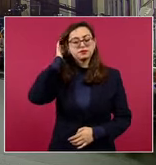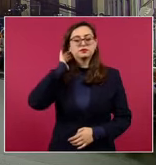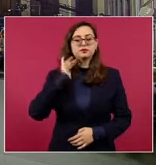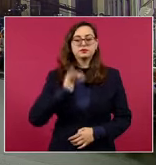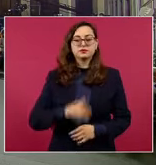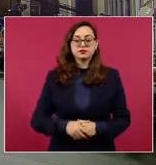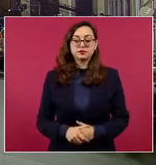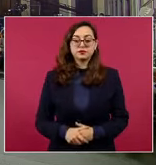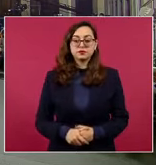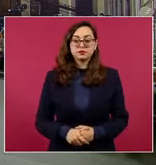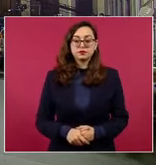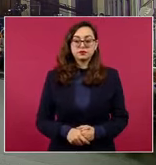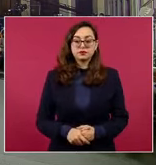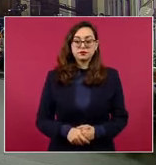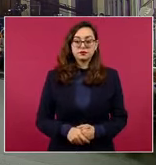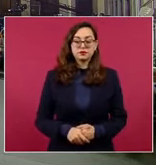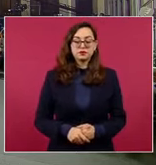pues es